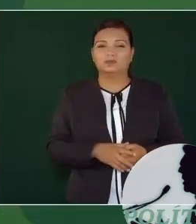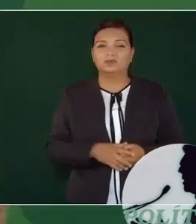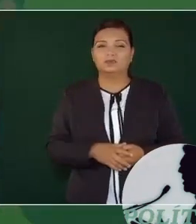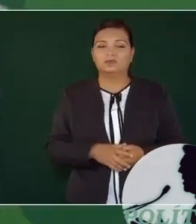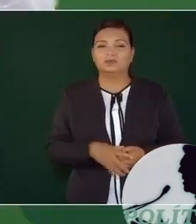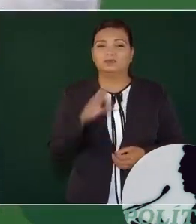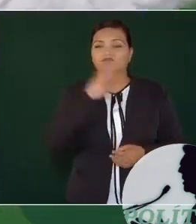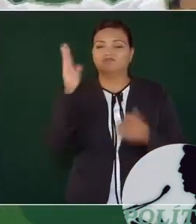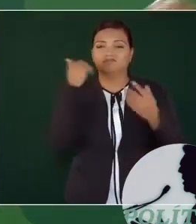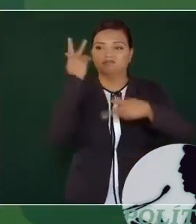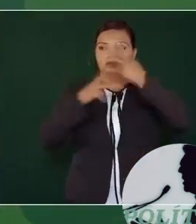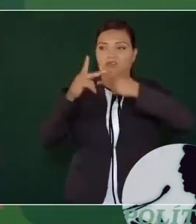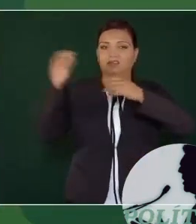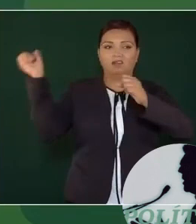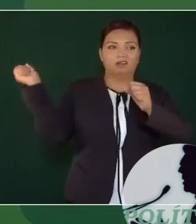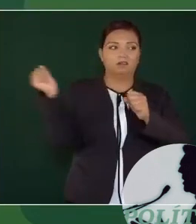a golpear,